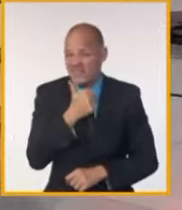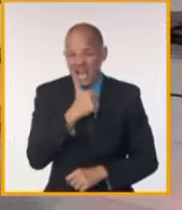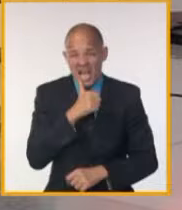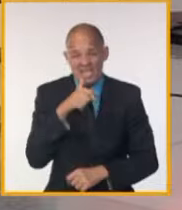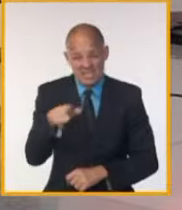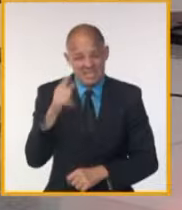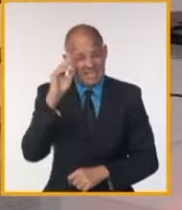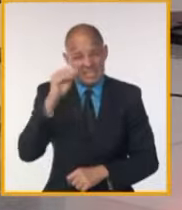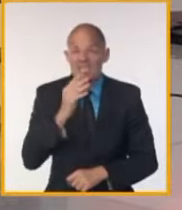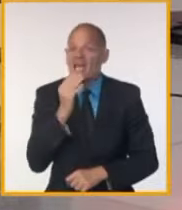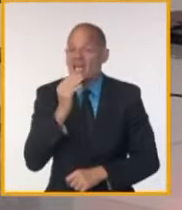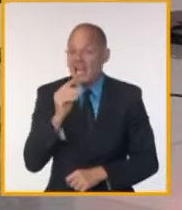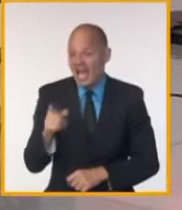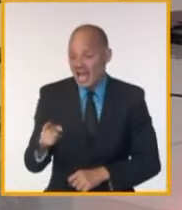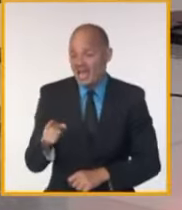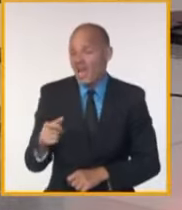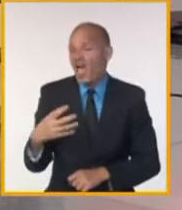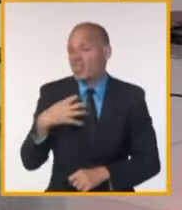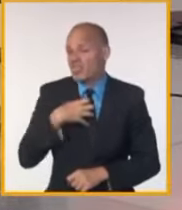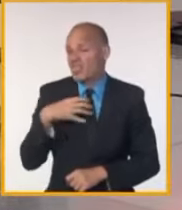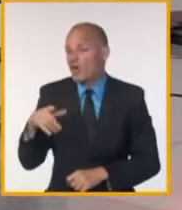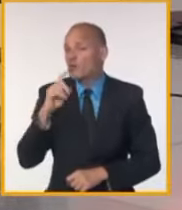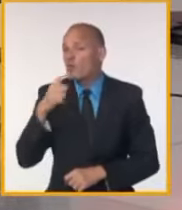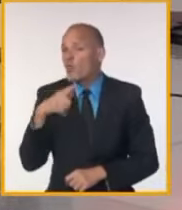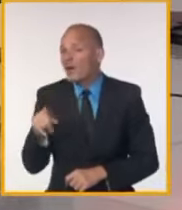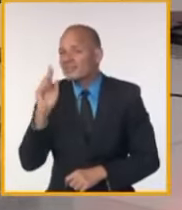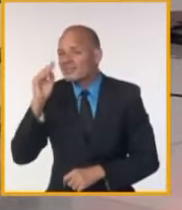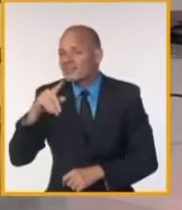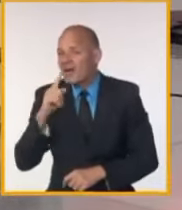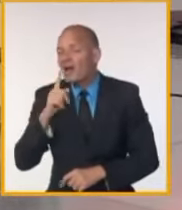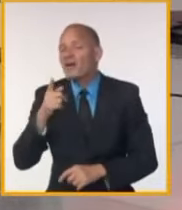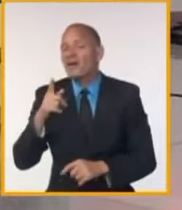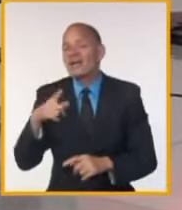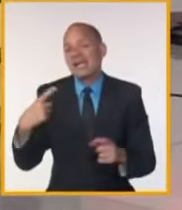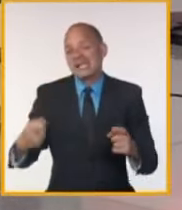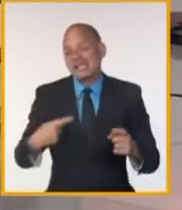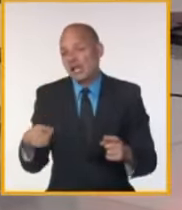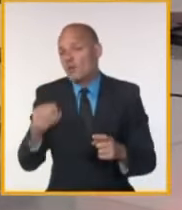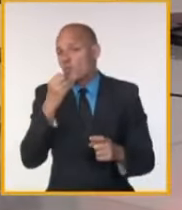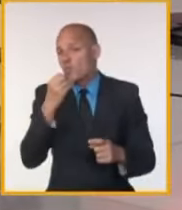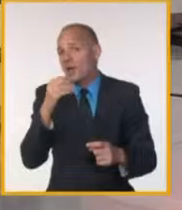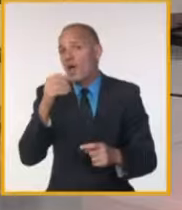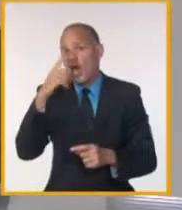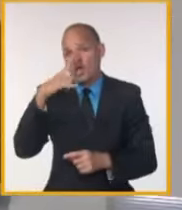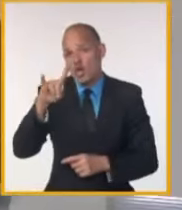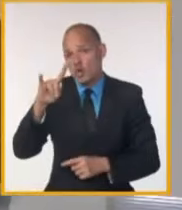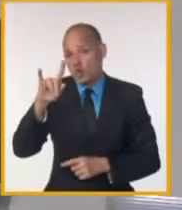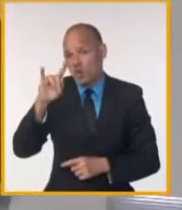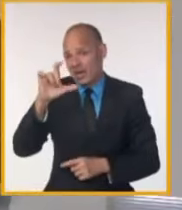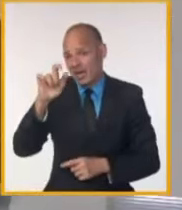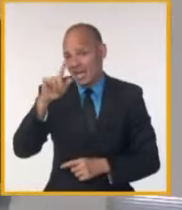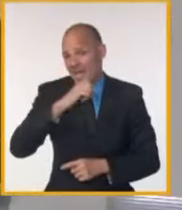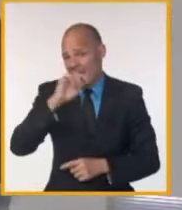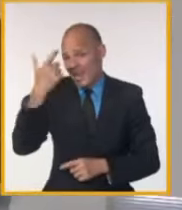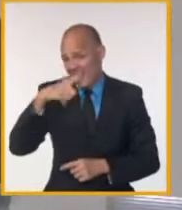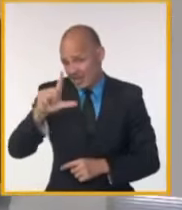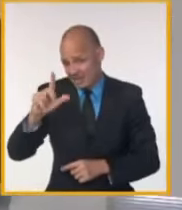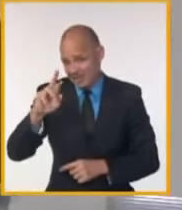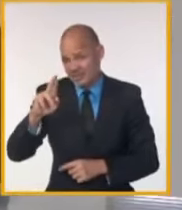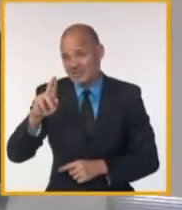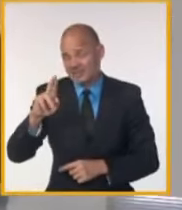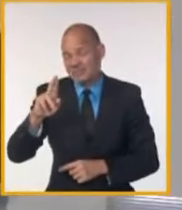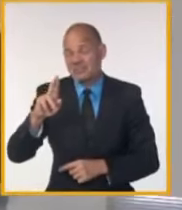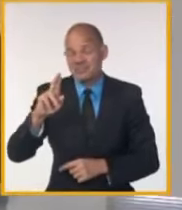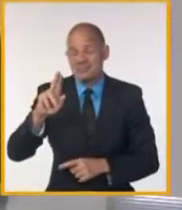potencia nuclear no y no solamente eso ha estado tentado a utilizar el arma nuclear en la cuarta guerra